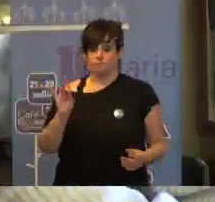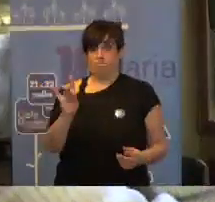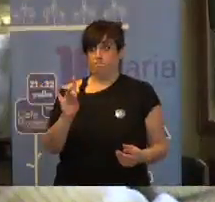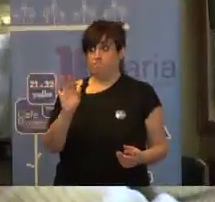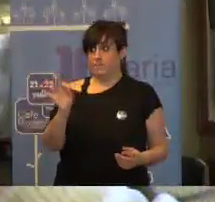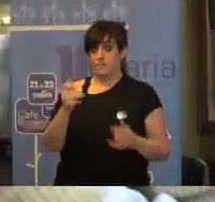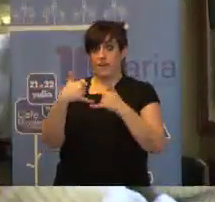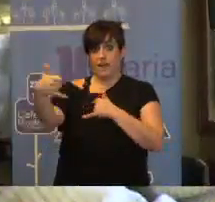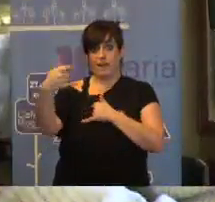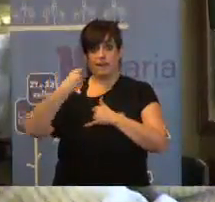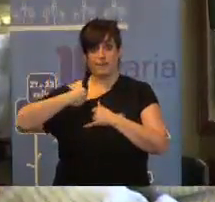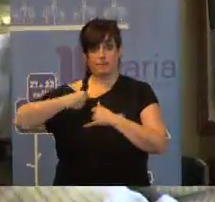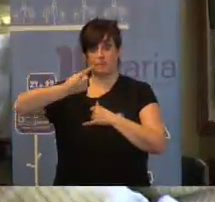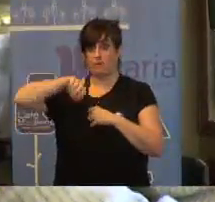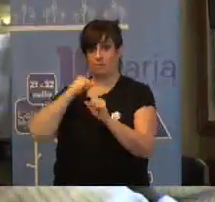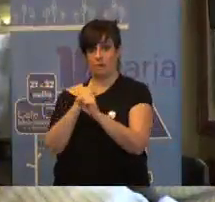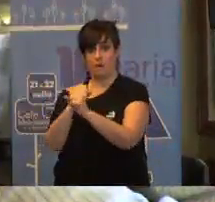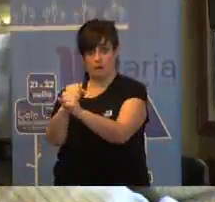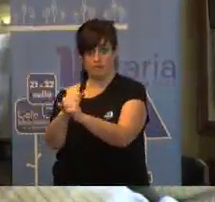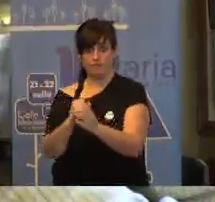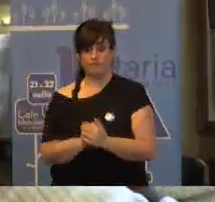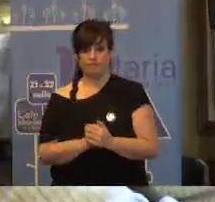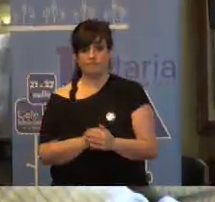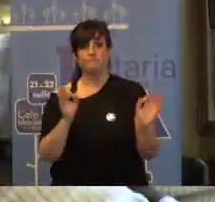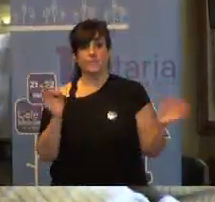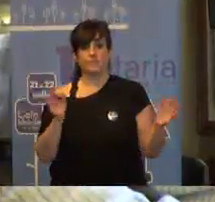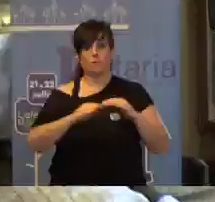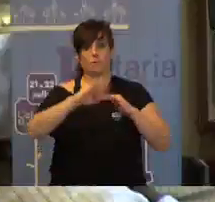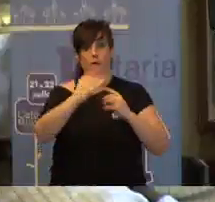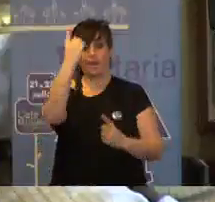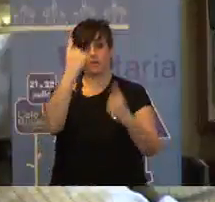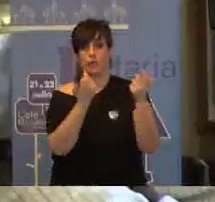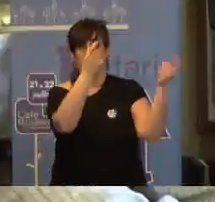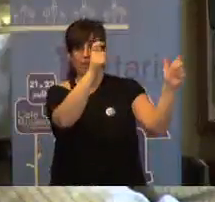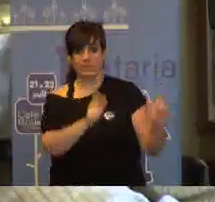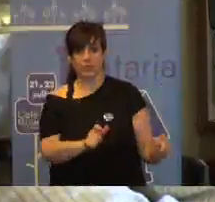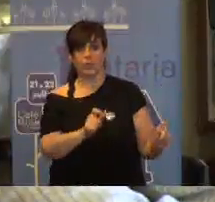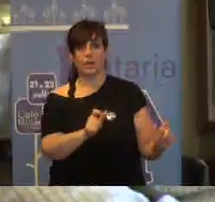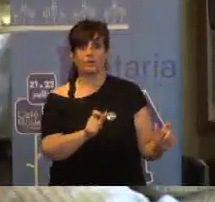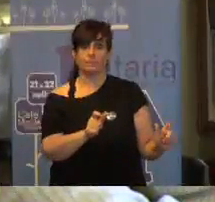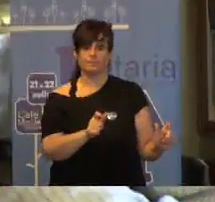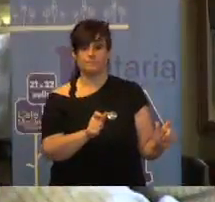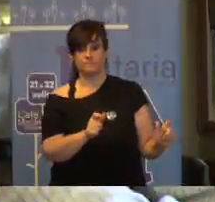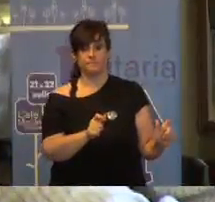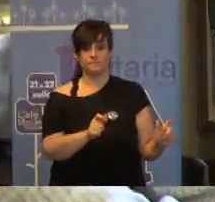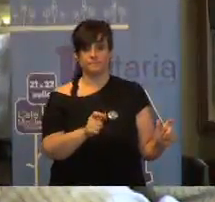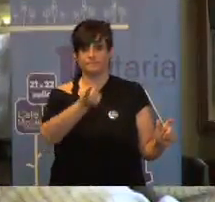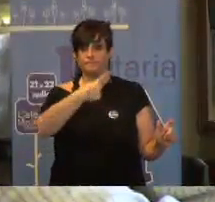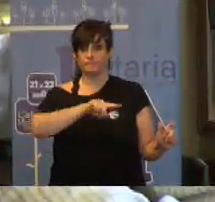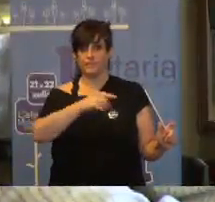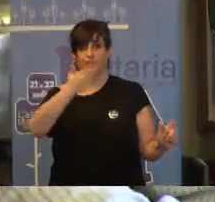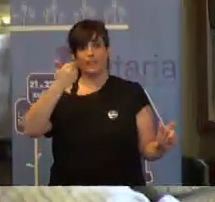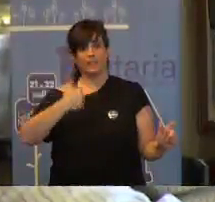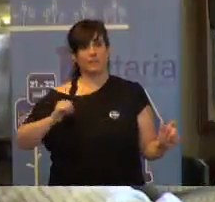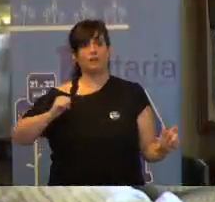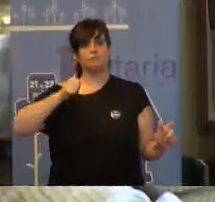liña é na que se está traballando. É certo que algunhas mareas sectoriais xa tiñan unha bagaxe, unha